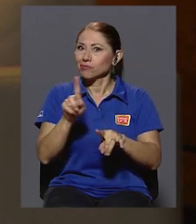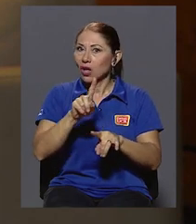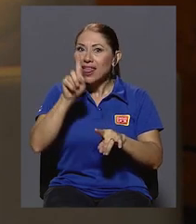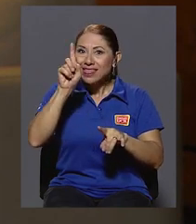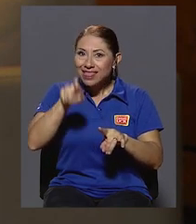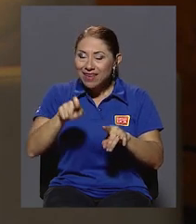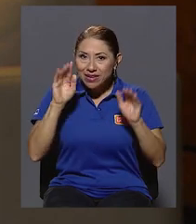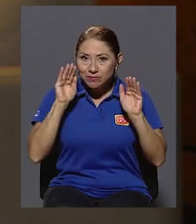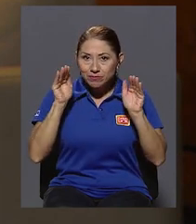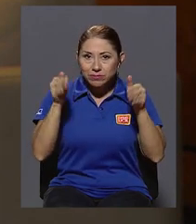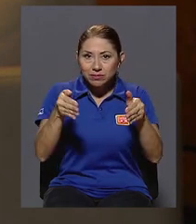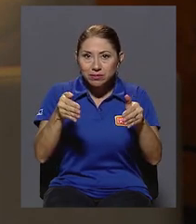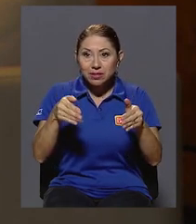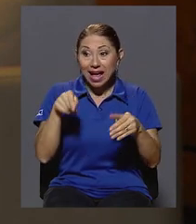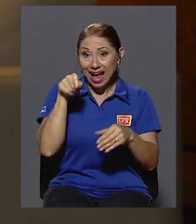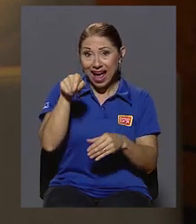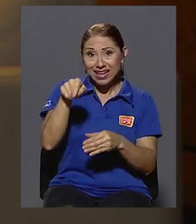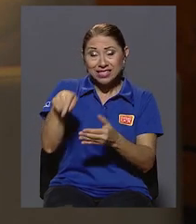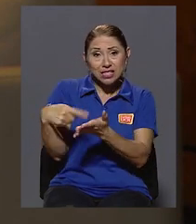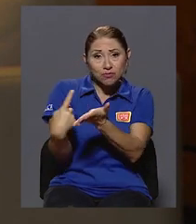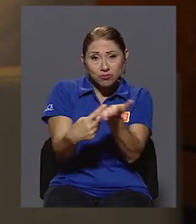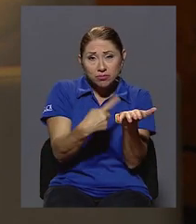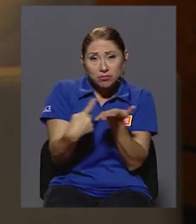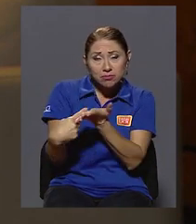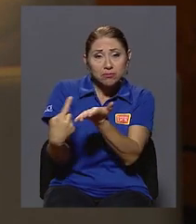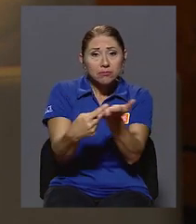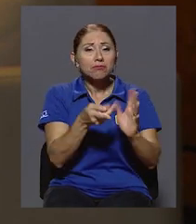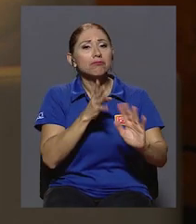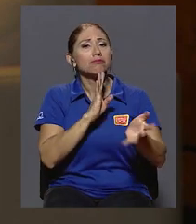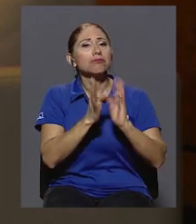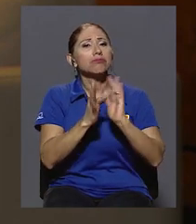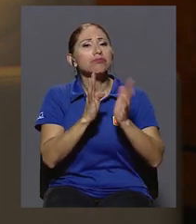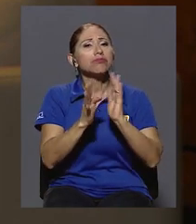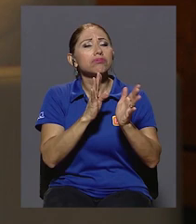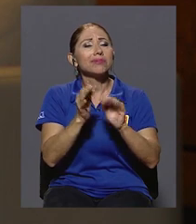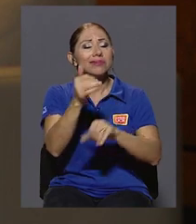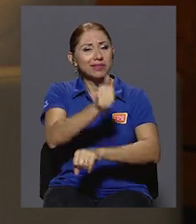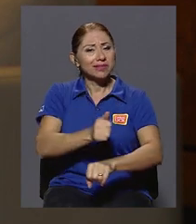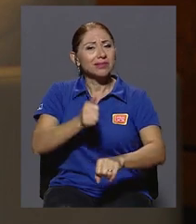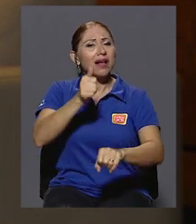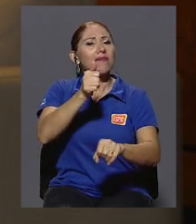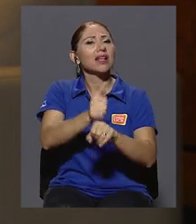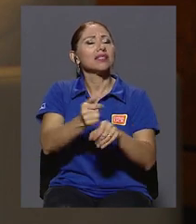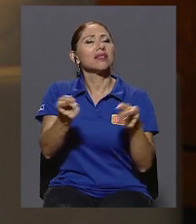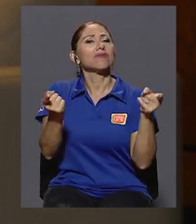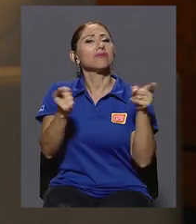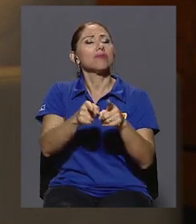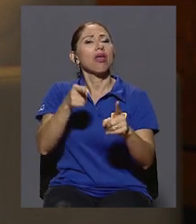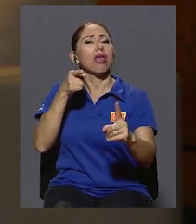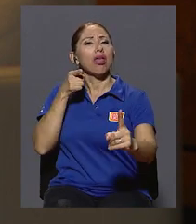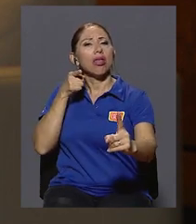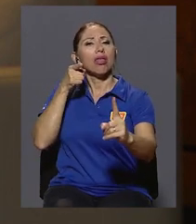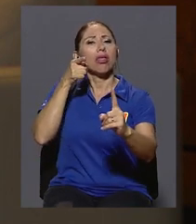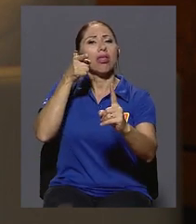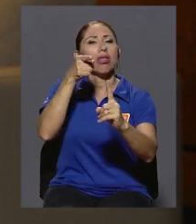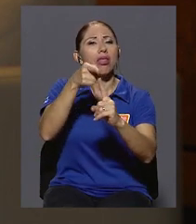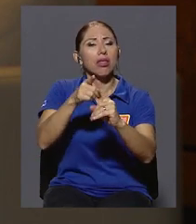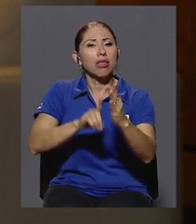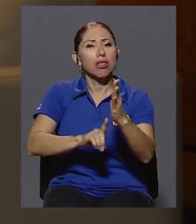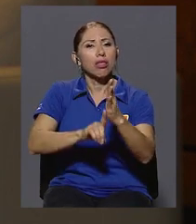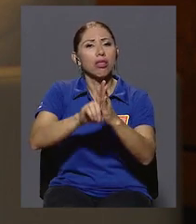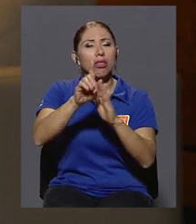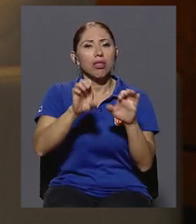Las discusiones ahí realizadas apuntan a definir el horizonte de desarrollo de